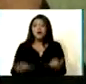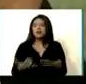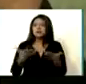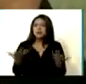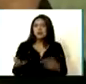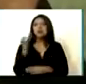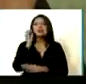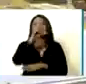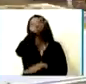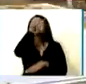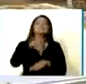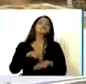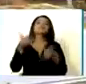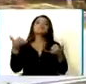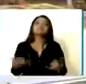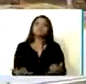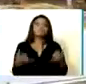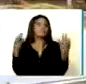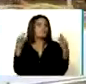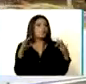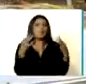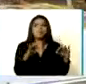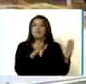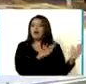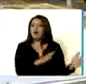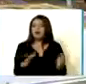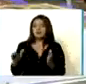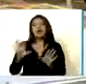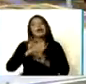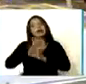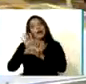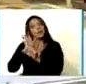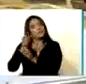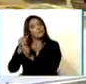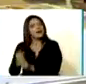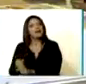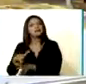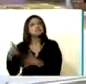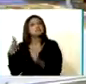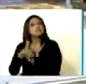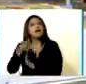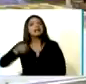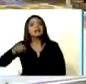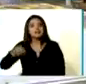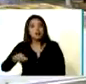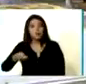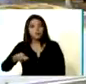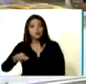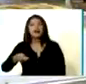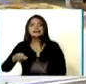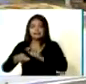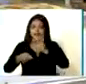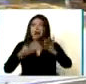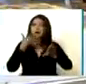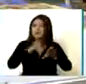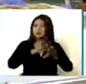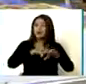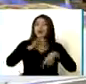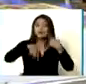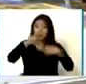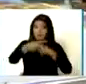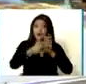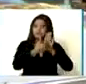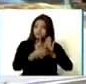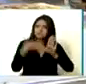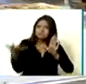Asamblea Nacional pasa a su normalidad. Vale. Claro, hay que esperar obviamente que dice el TSJ, que ayer se pronunció, y más adelante vamos a tener qué dijo acerca de